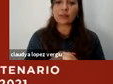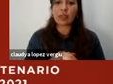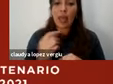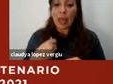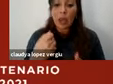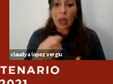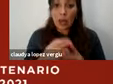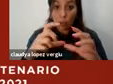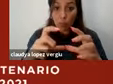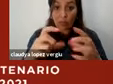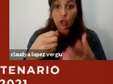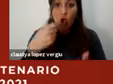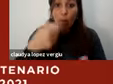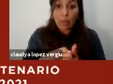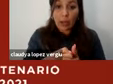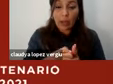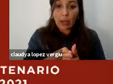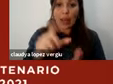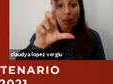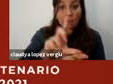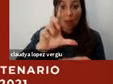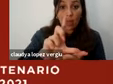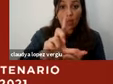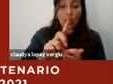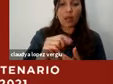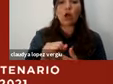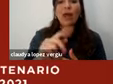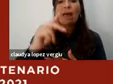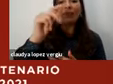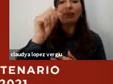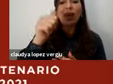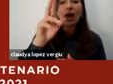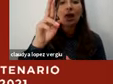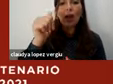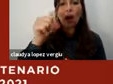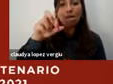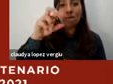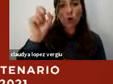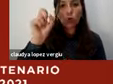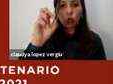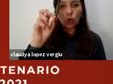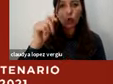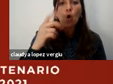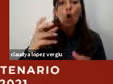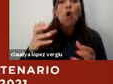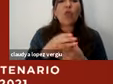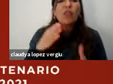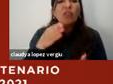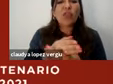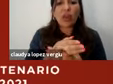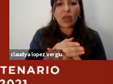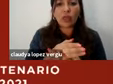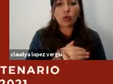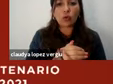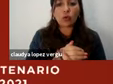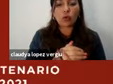producto terminado podrían encontrar a Lima, Tarapoto y acá directamente en la comunidad donde nosotros